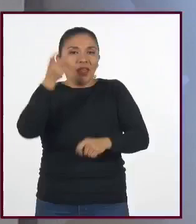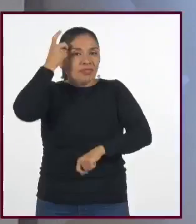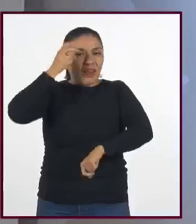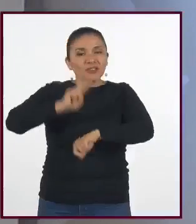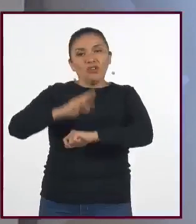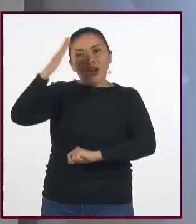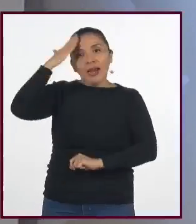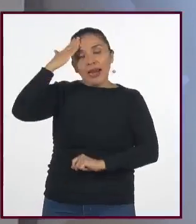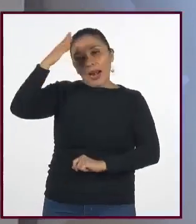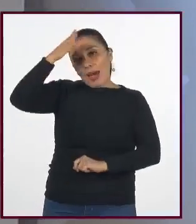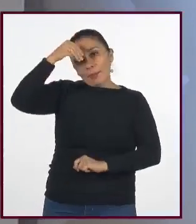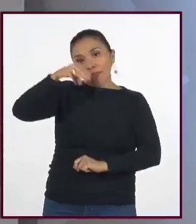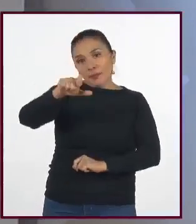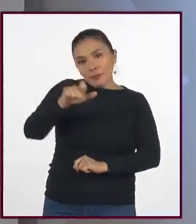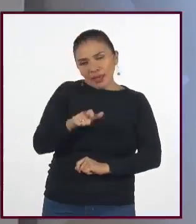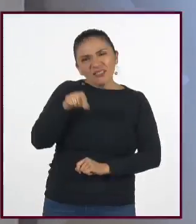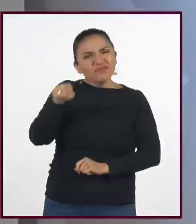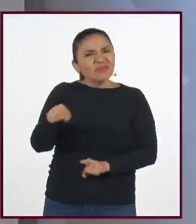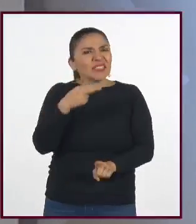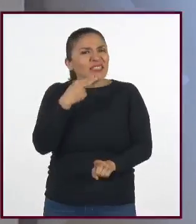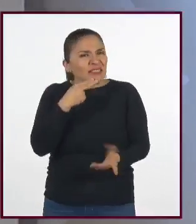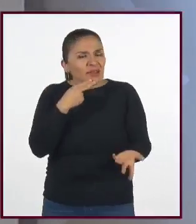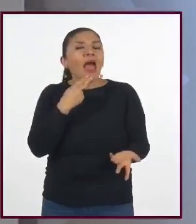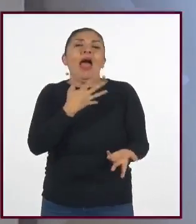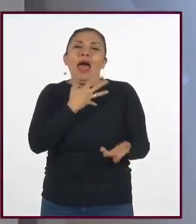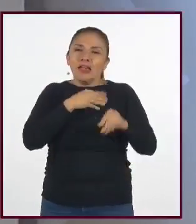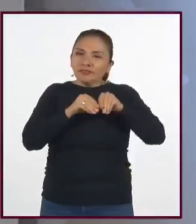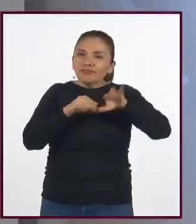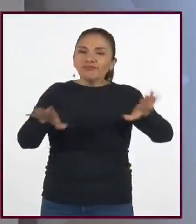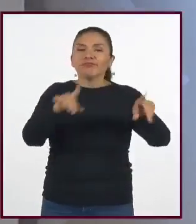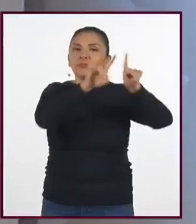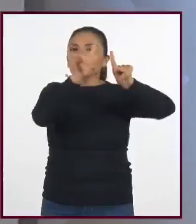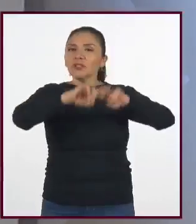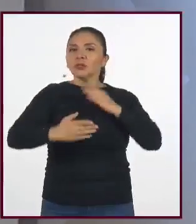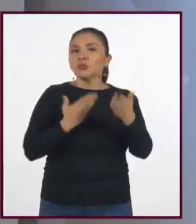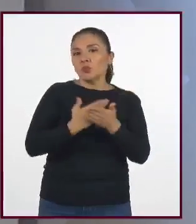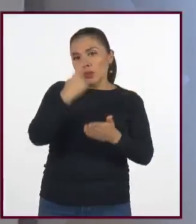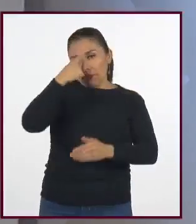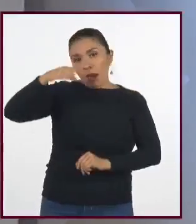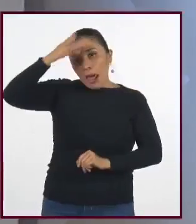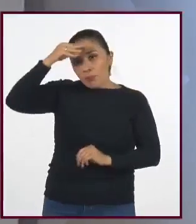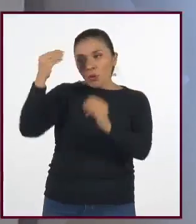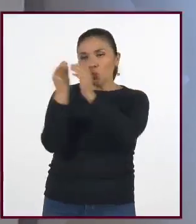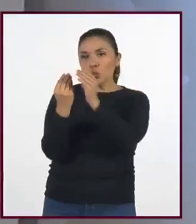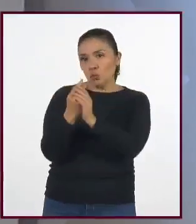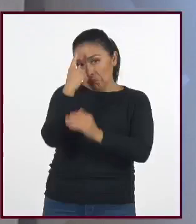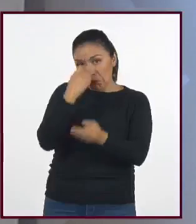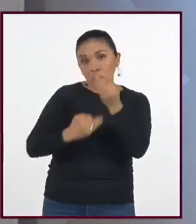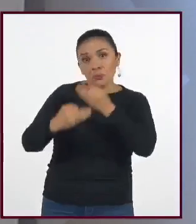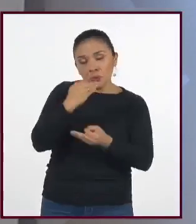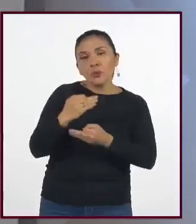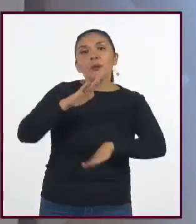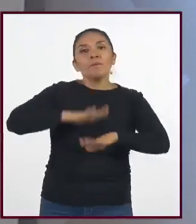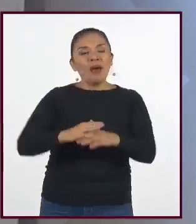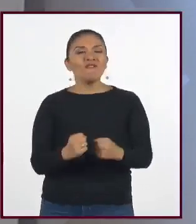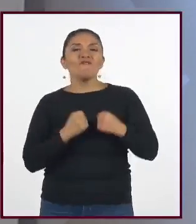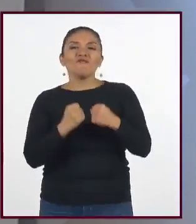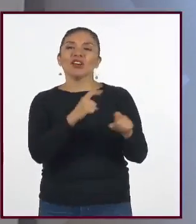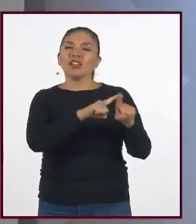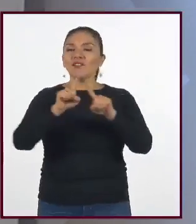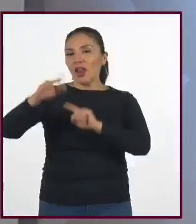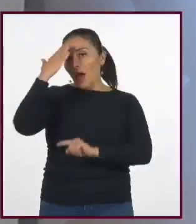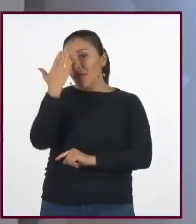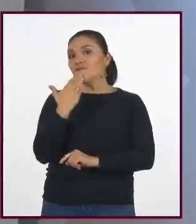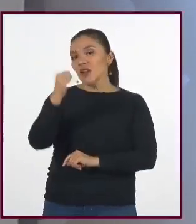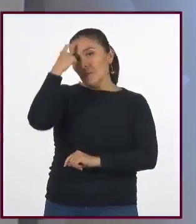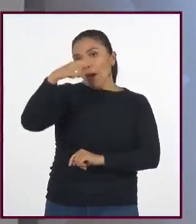Aprende MX. Su objetivo es ofrecer propuestas de formación a todas y a todos, así como fortalecer las habilidades digitales para el